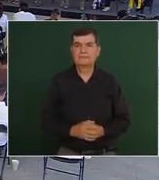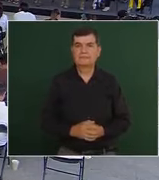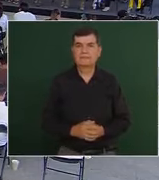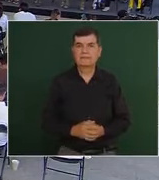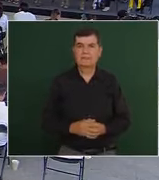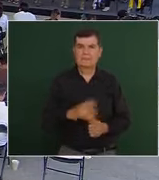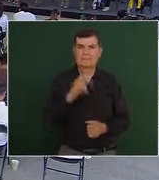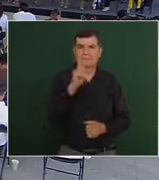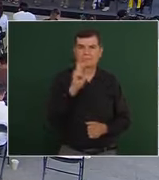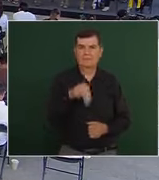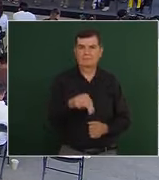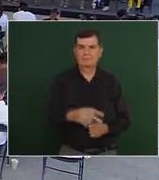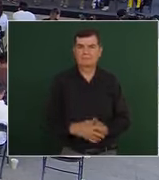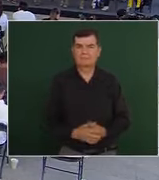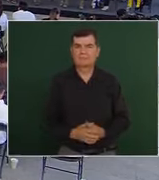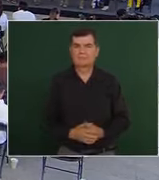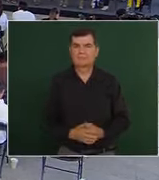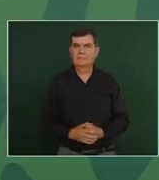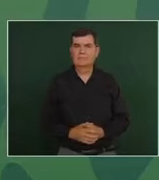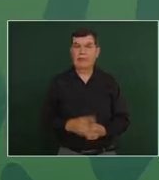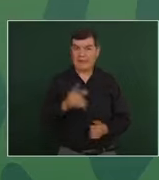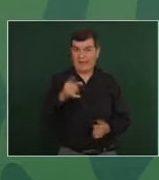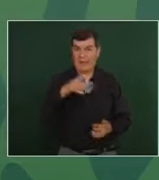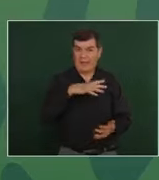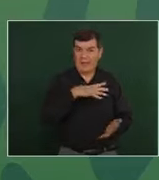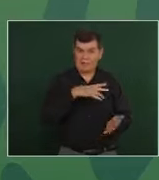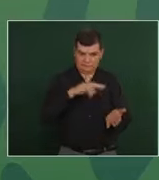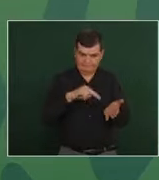del PAN, y firma ahí